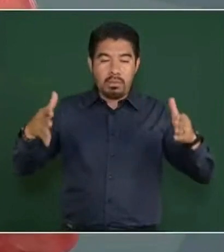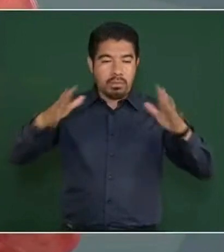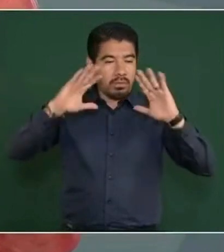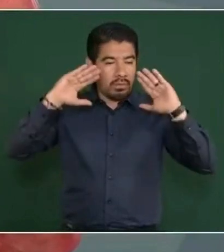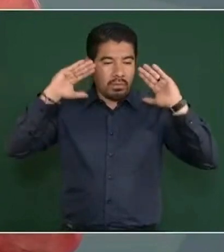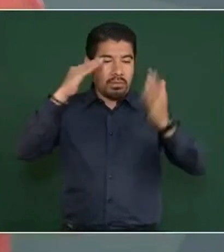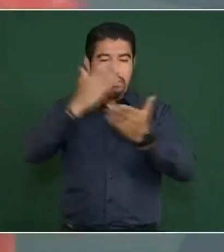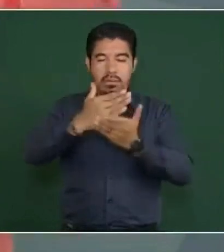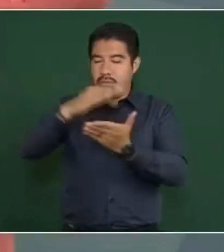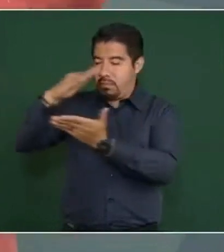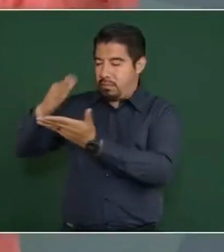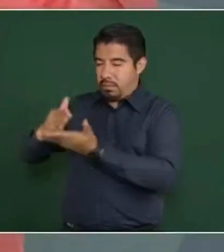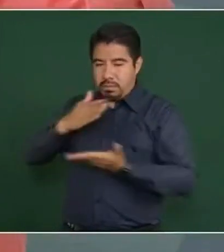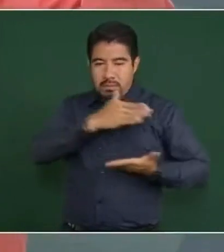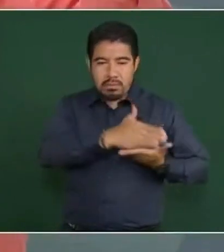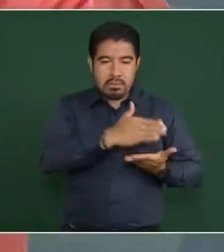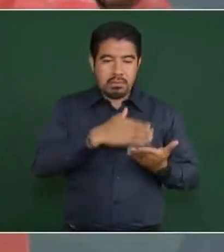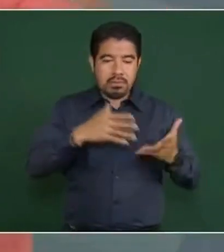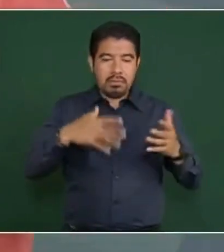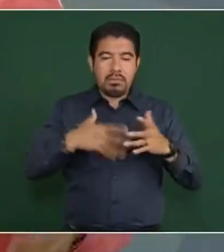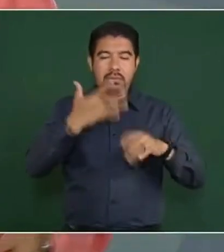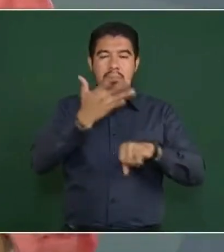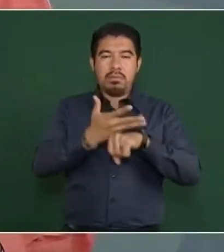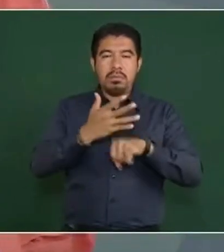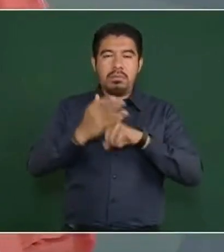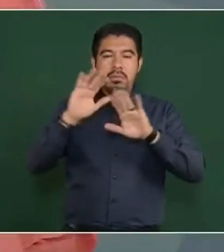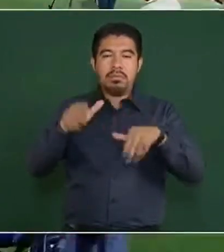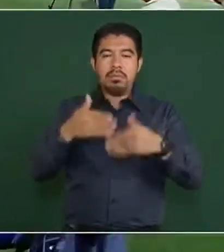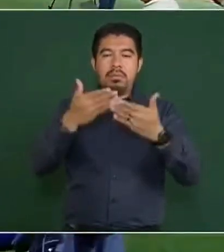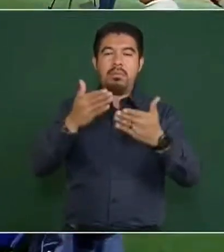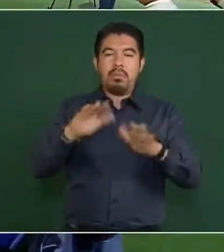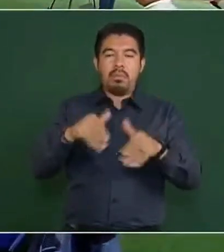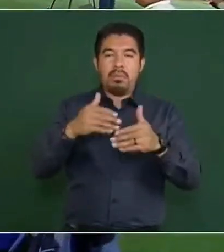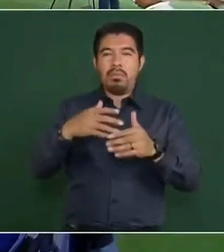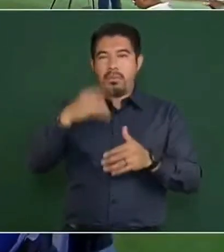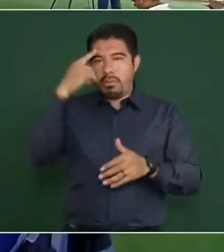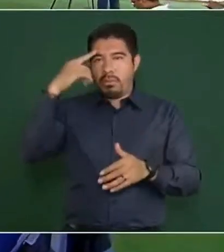Estados Unidos. Un poco ese era su planteamiento.